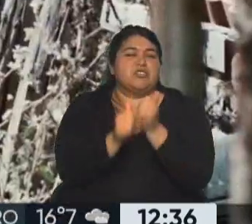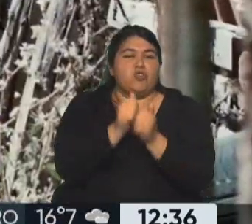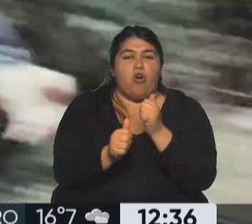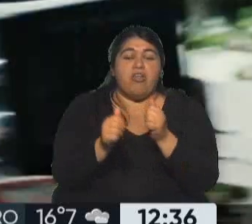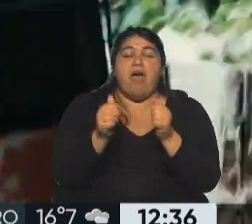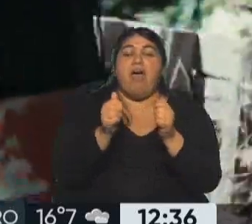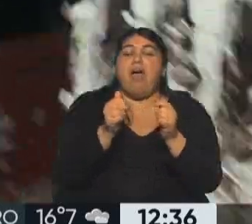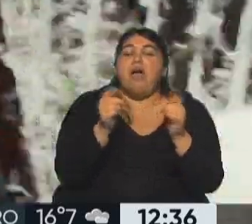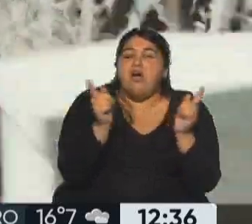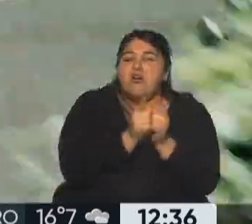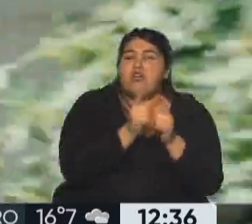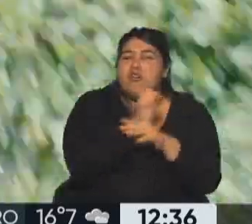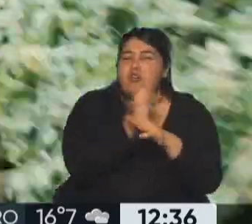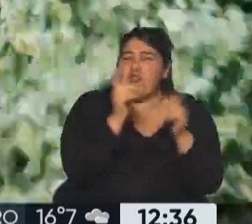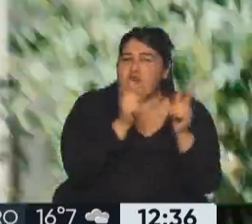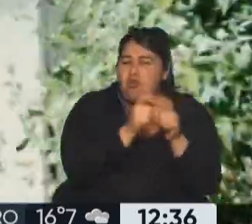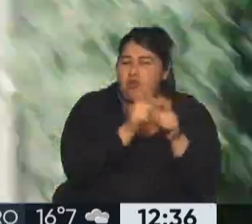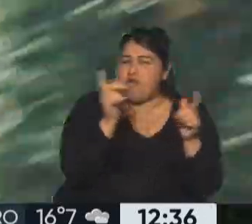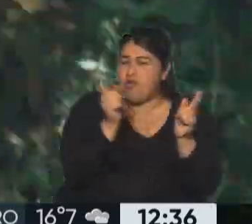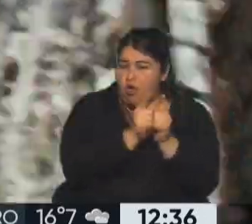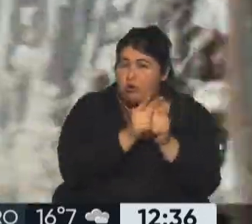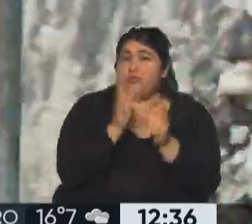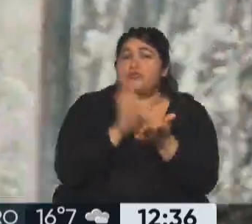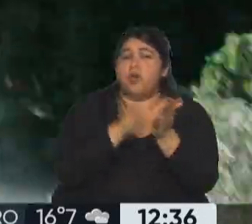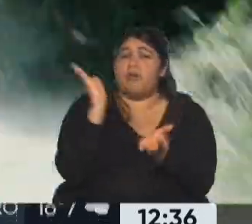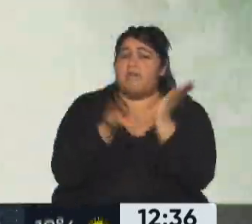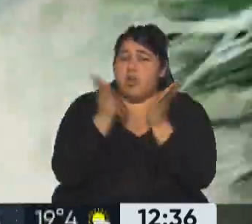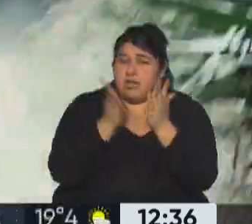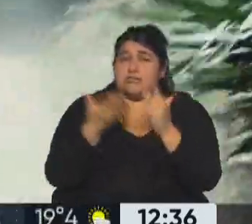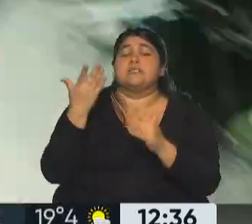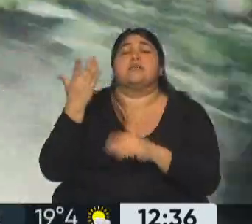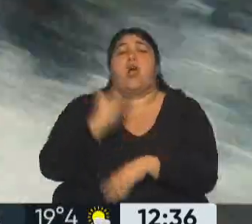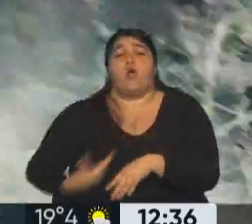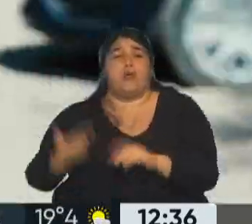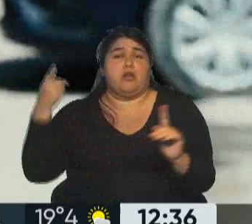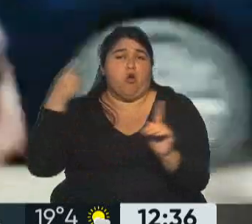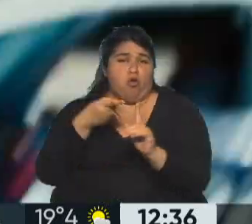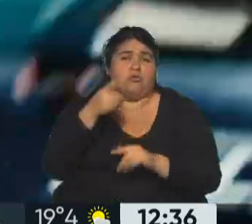que de alguna manera también habla de la violencia, de las violencias gubernamentales, de la gente